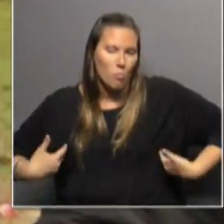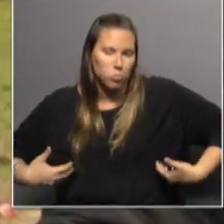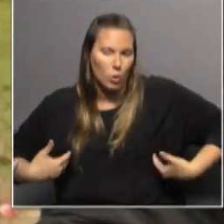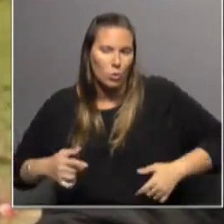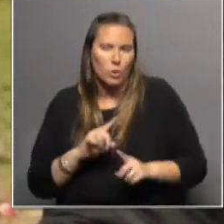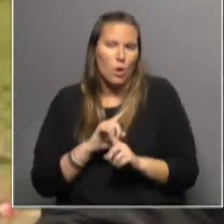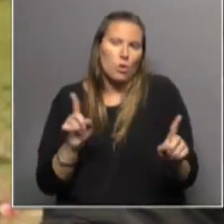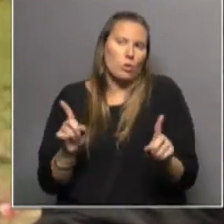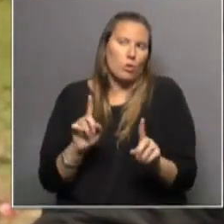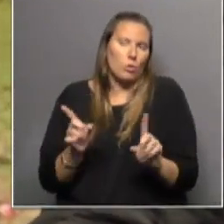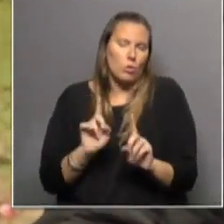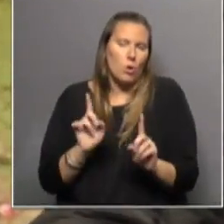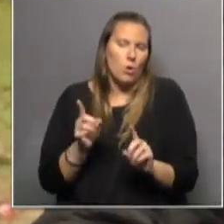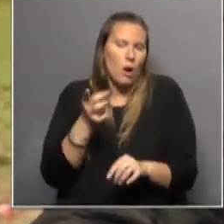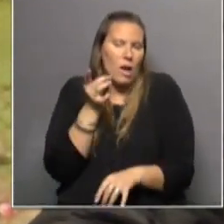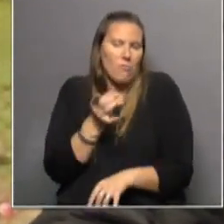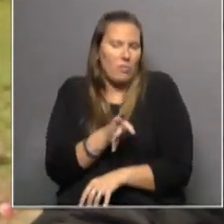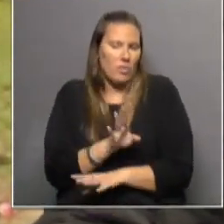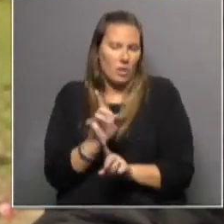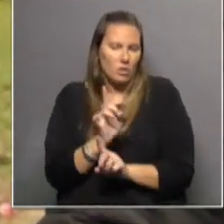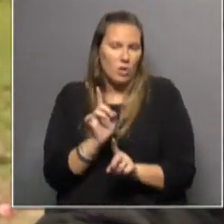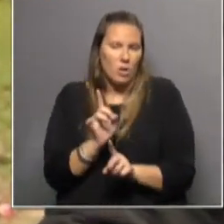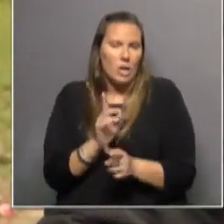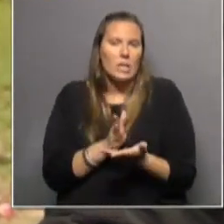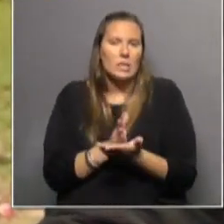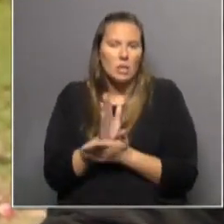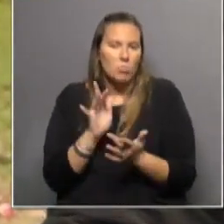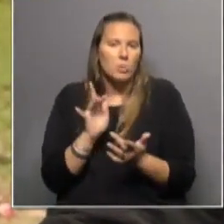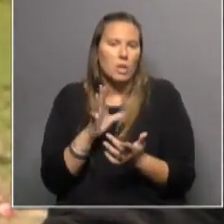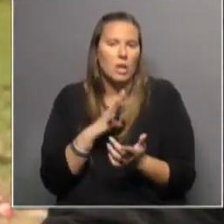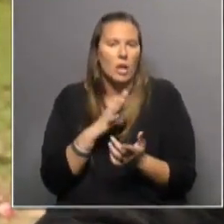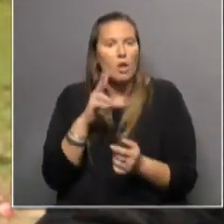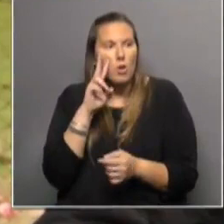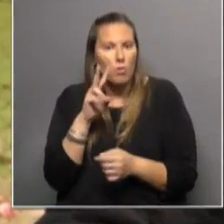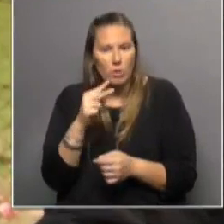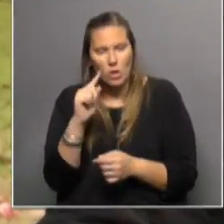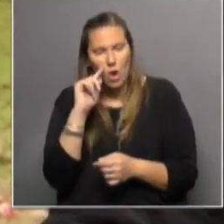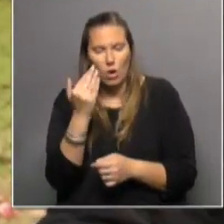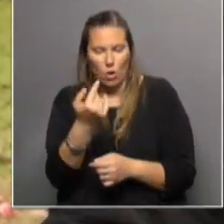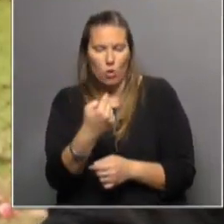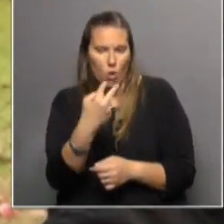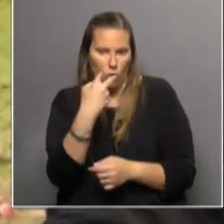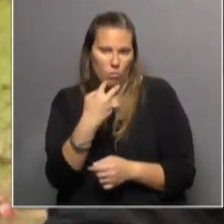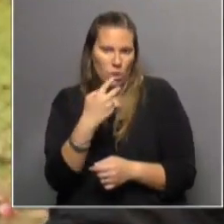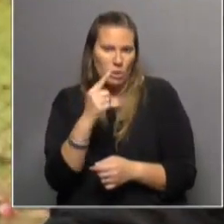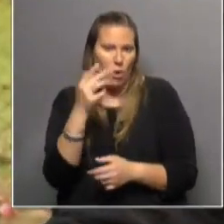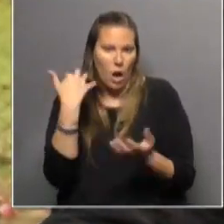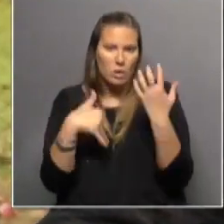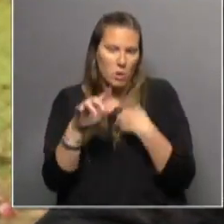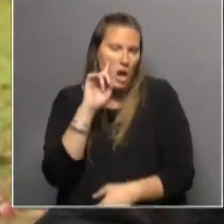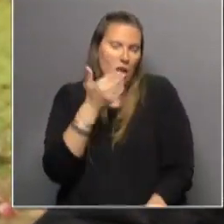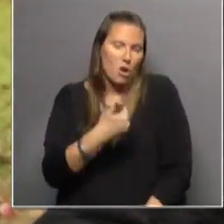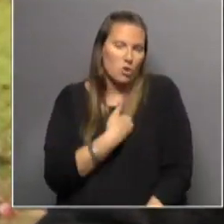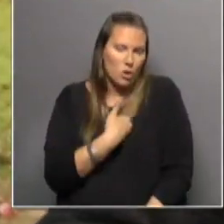evita lo más posible, ¿no? Porque por más de que estemos siempre con ellos y ellos nos reconozcan, porque es así, los animales nos